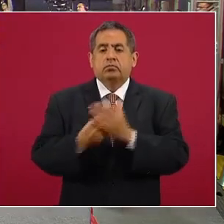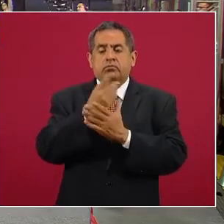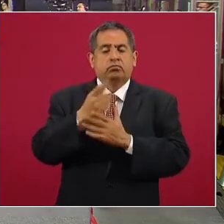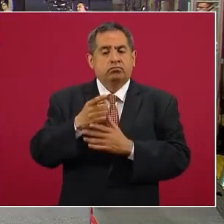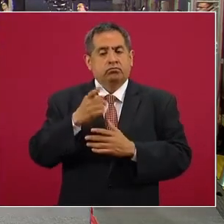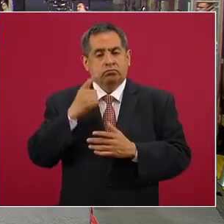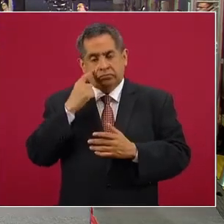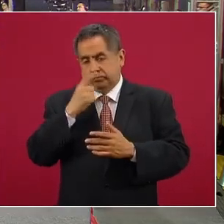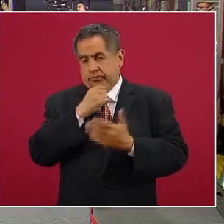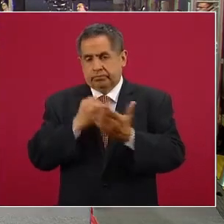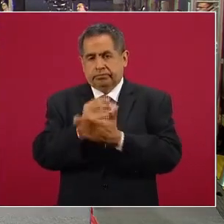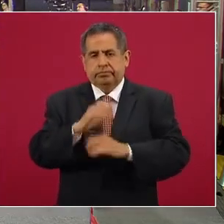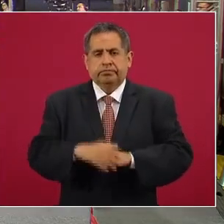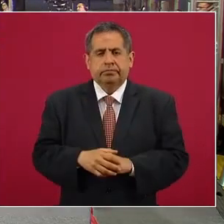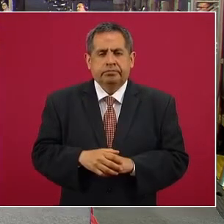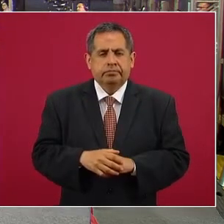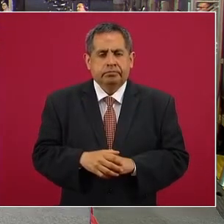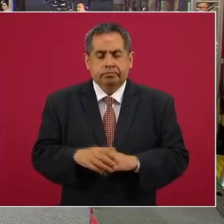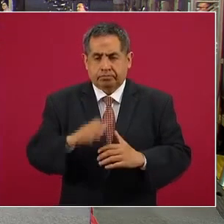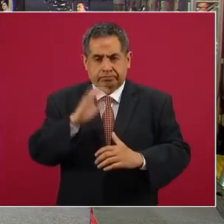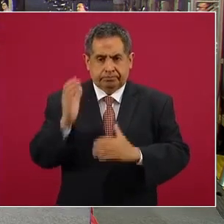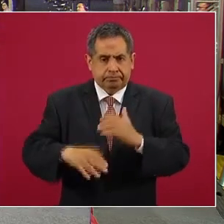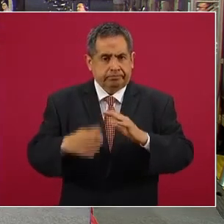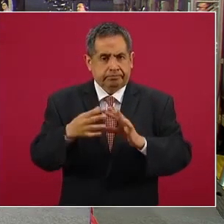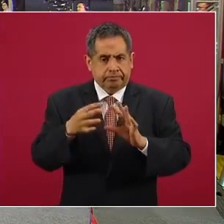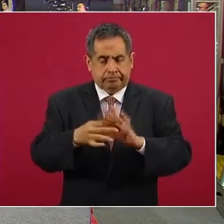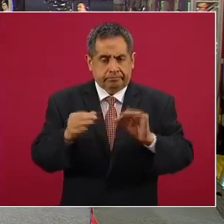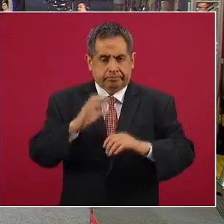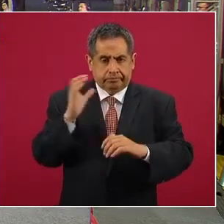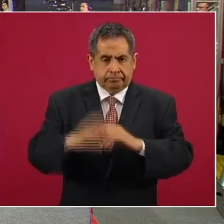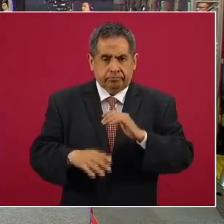legislación. Ya vamos a quedarnos así,